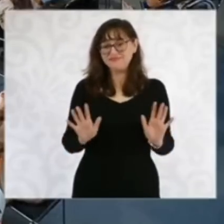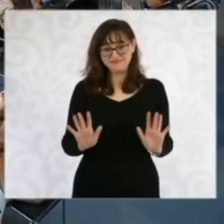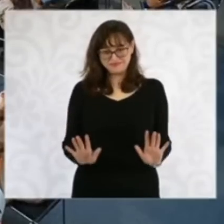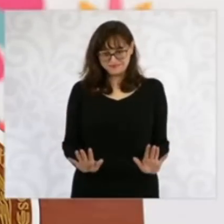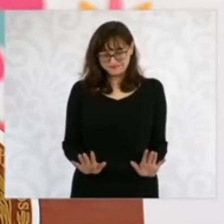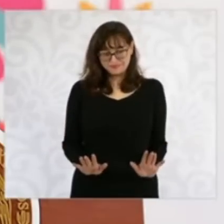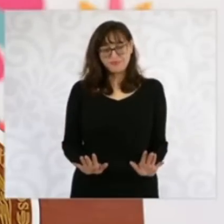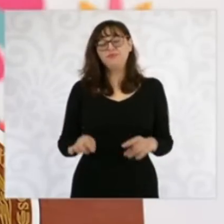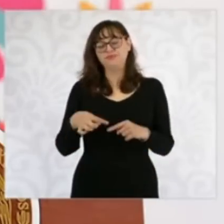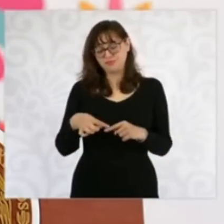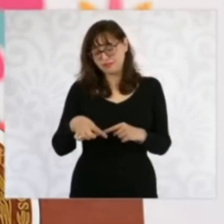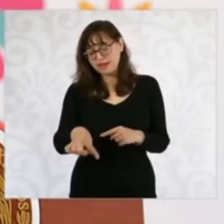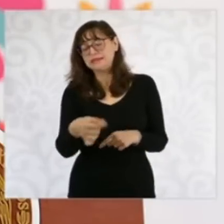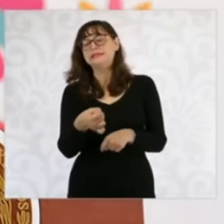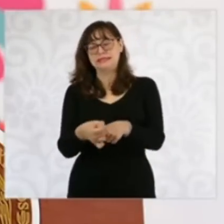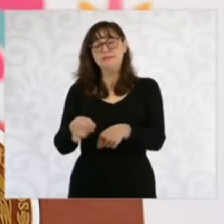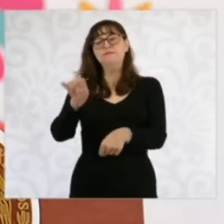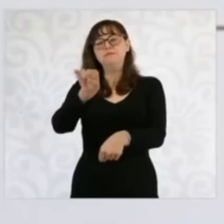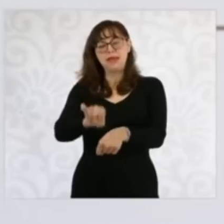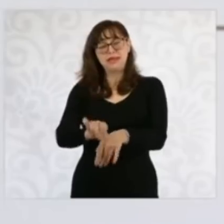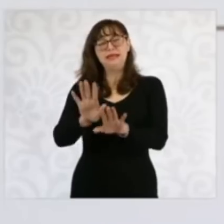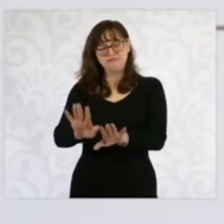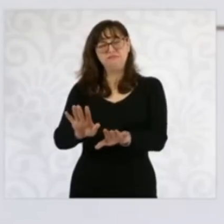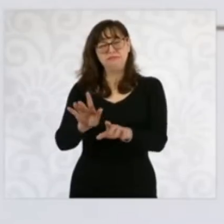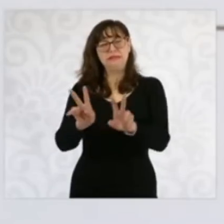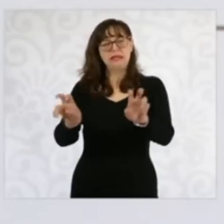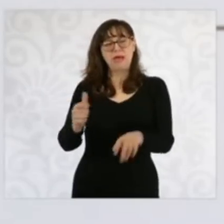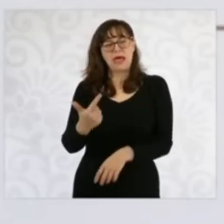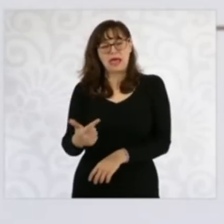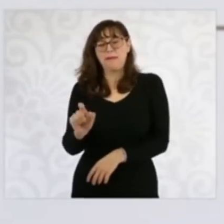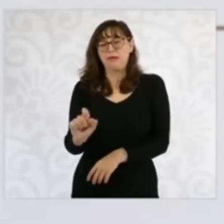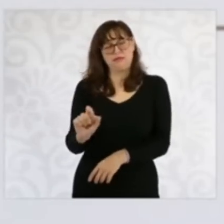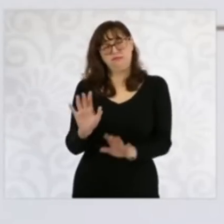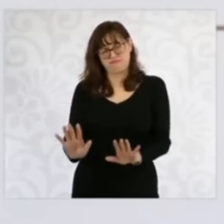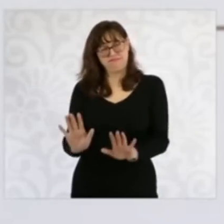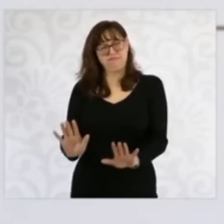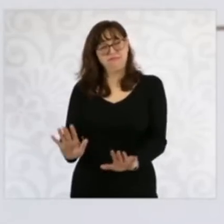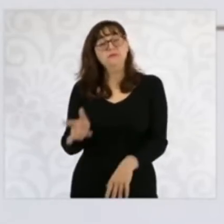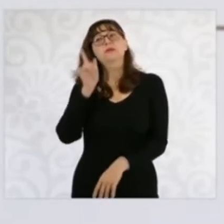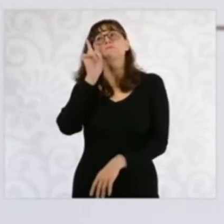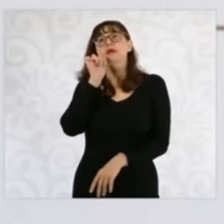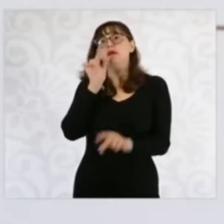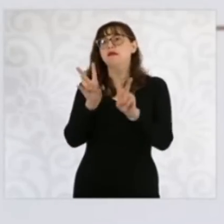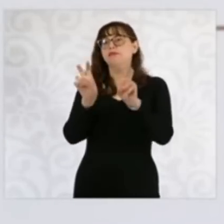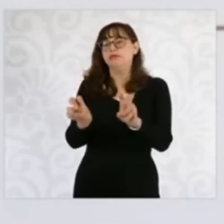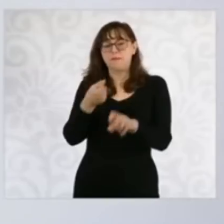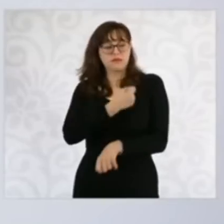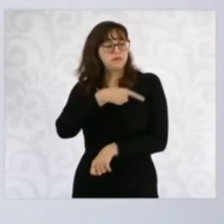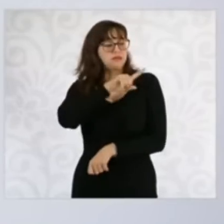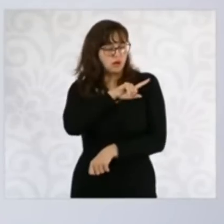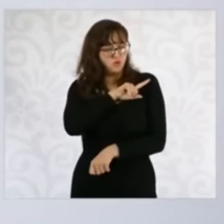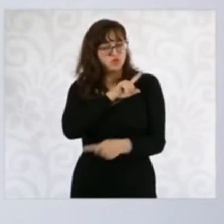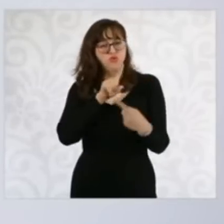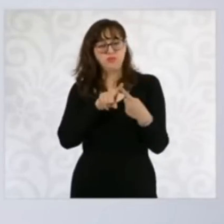el G20. Mañana vamos a hablar del Programa Nacional de Salud, el Plan Nacional de Salud. El